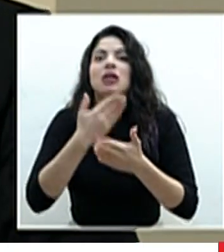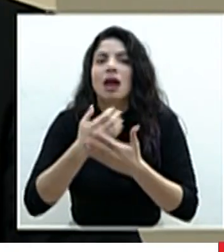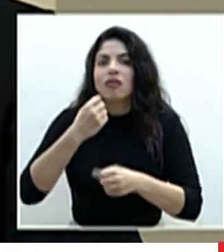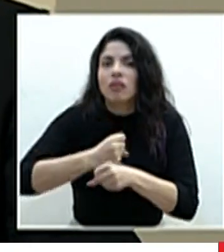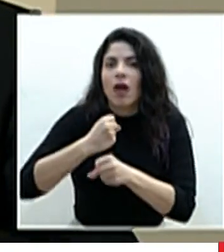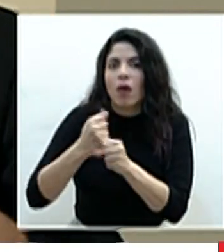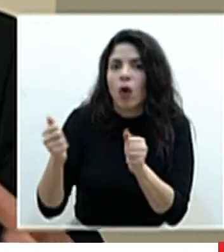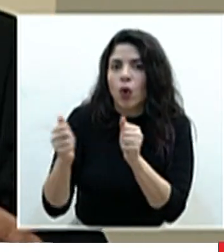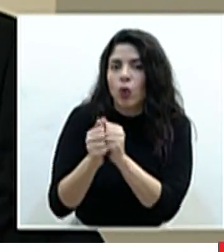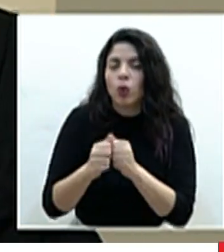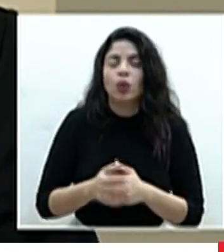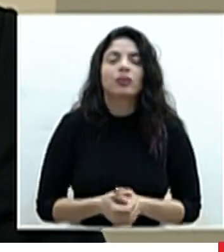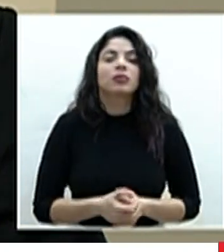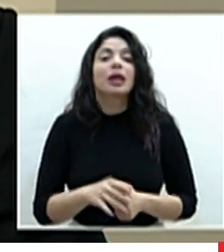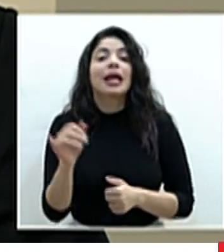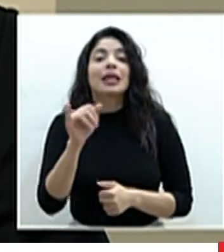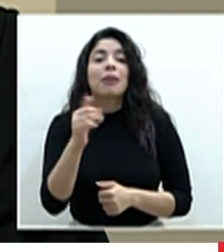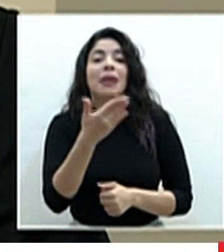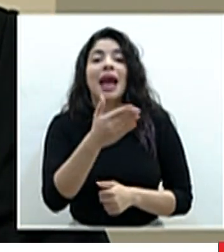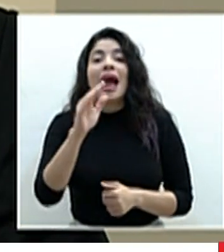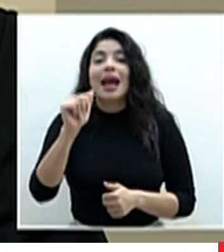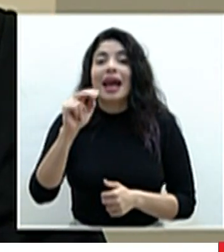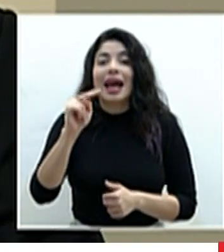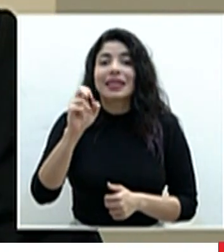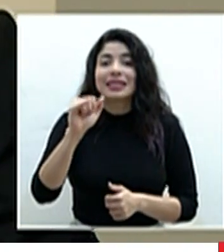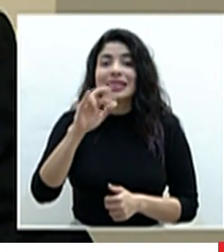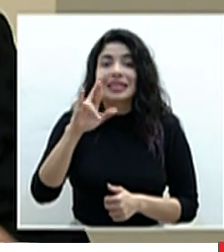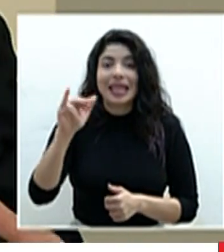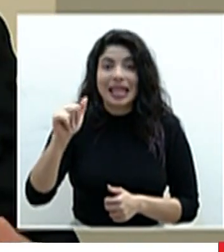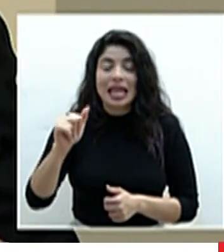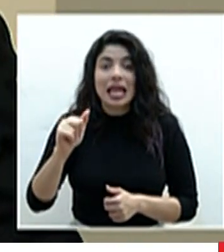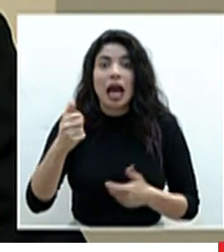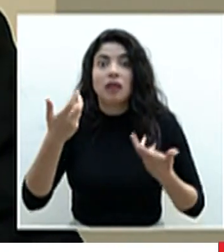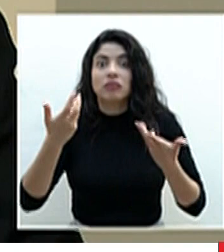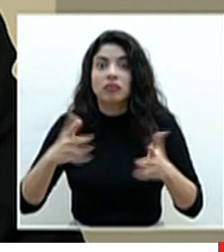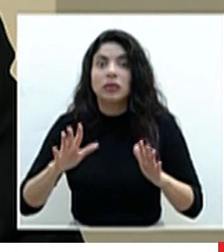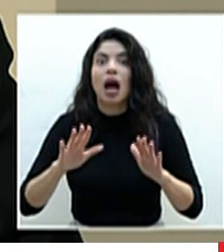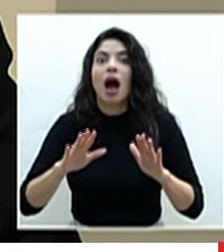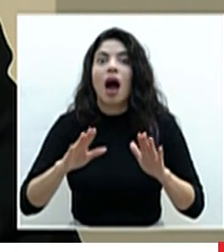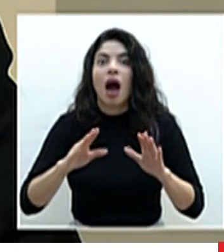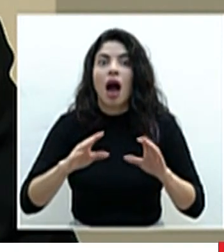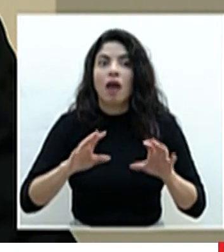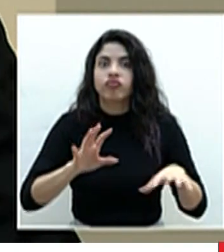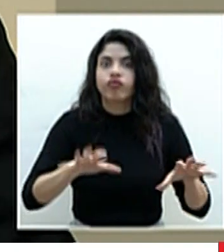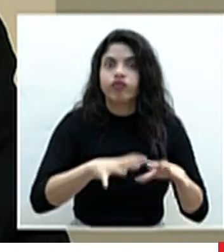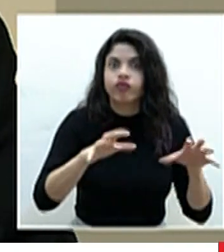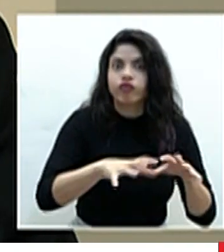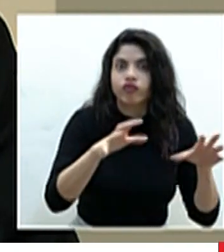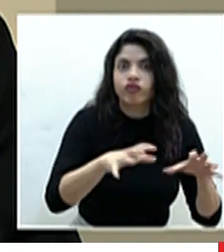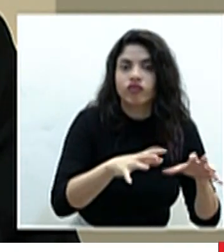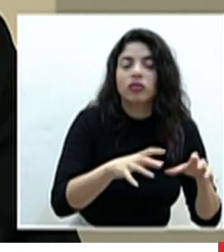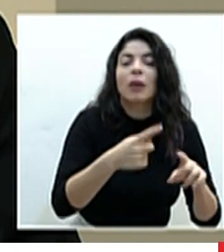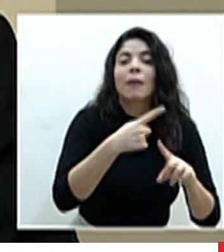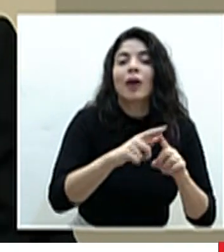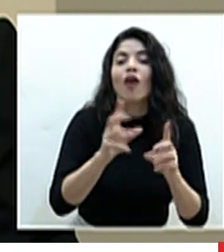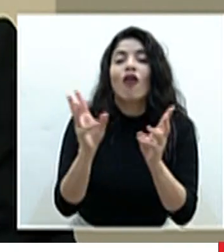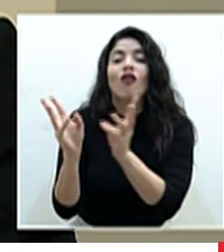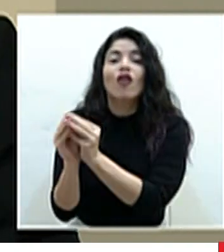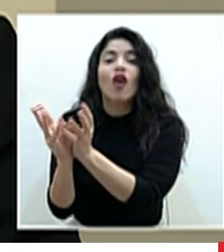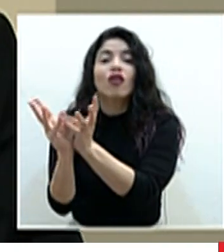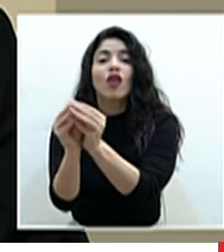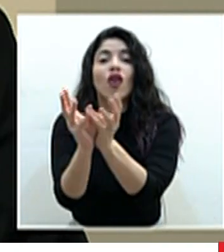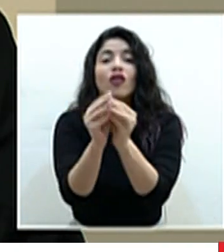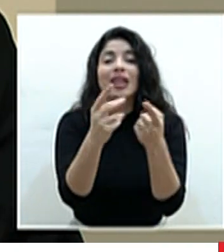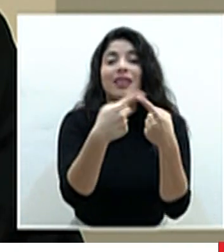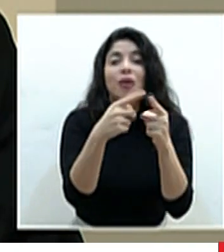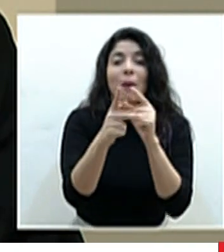conjunto. Así como la Cancillería particularmente ha activado eso, en los diferentes foros